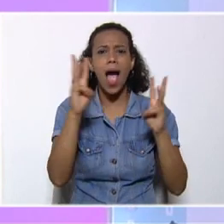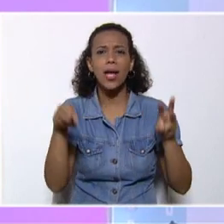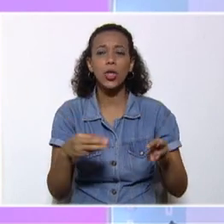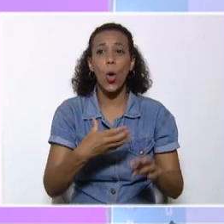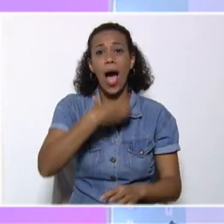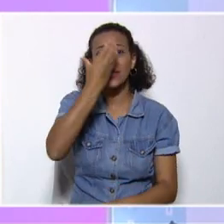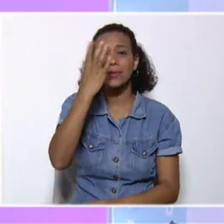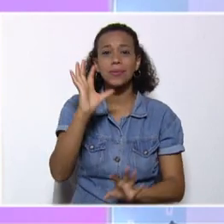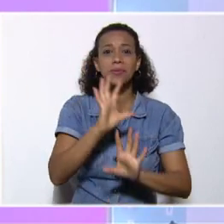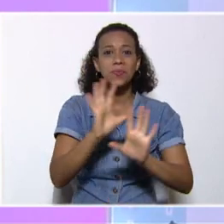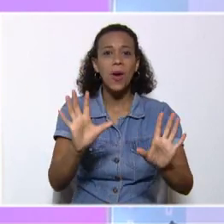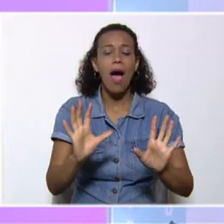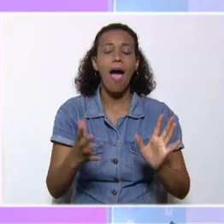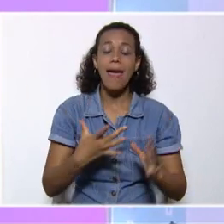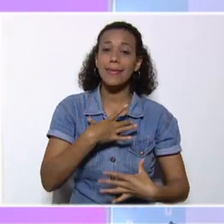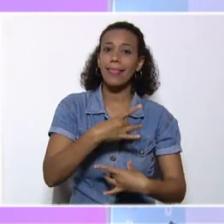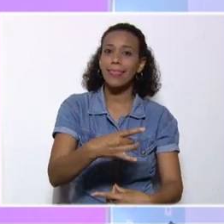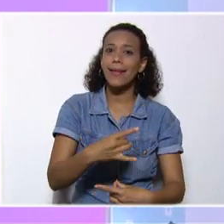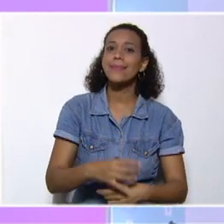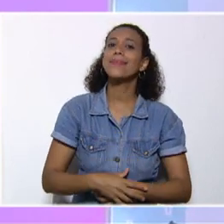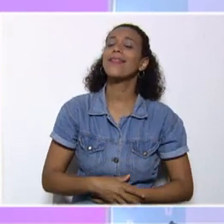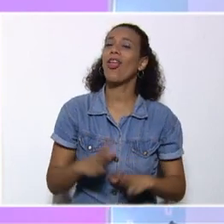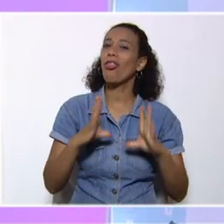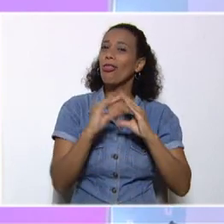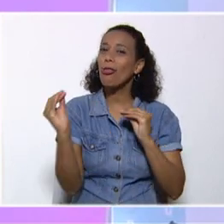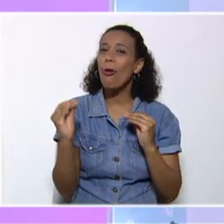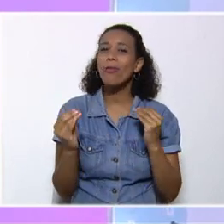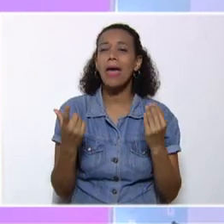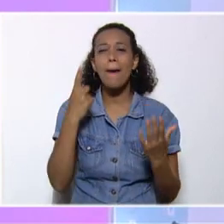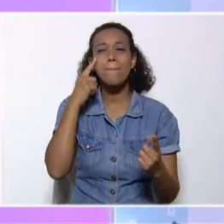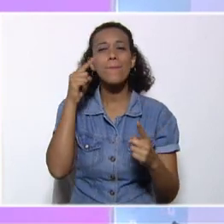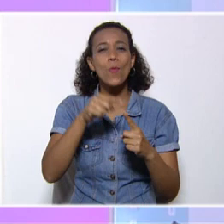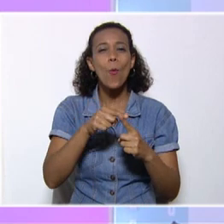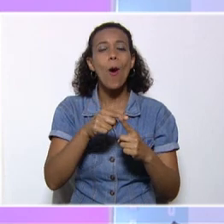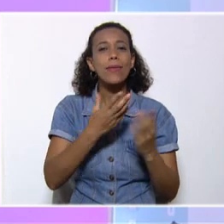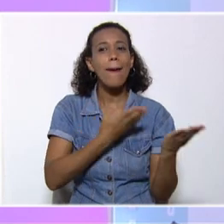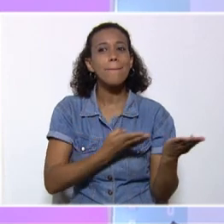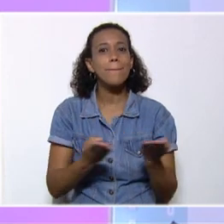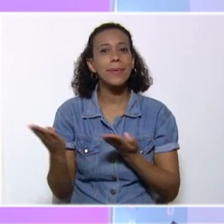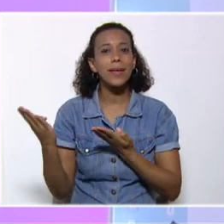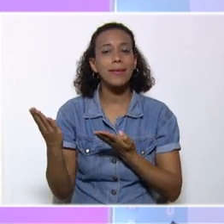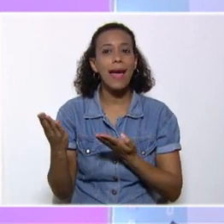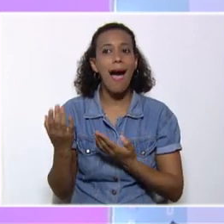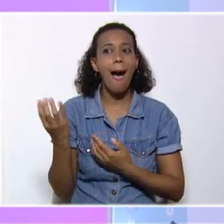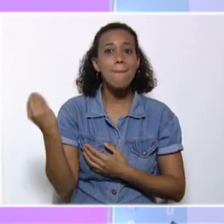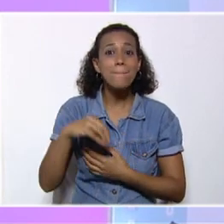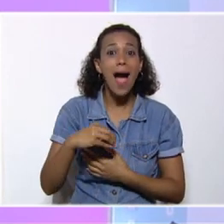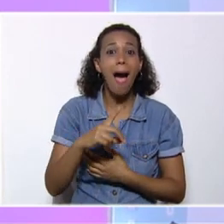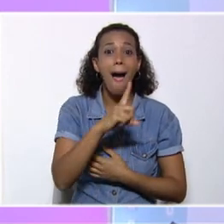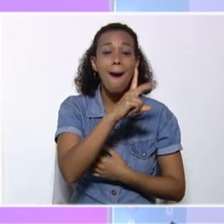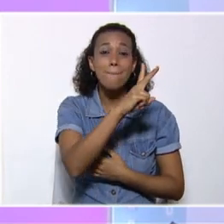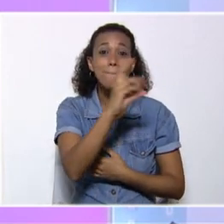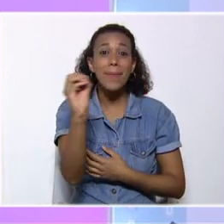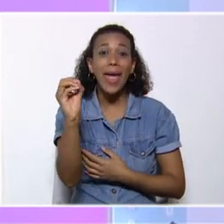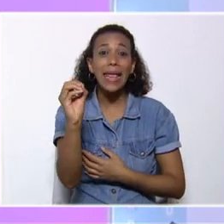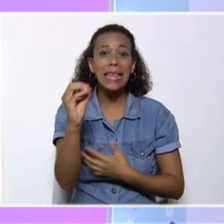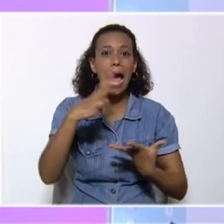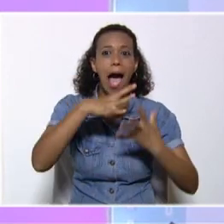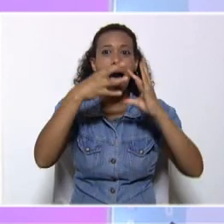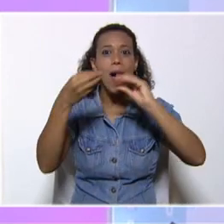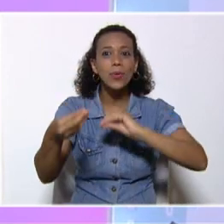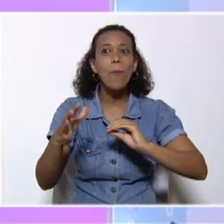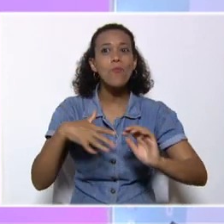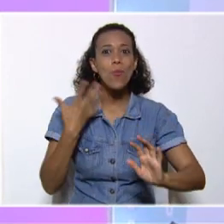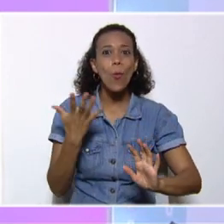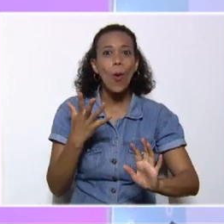Macintosh. De esta manera, es interesante todas las posibilidades que te brinda porque tiene más de 20 ajustes